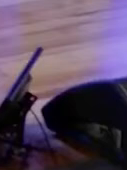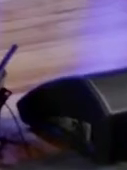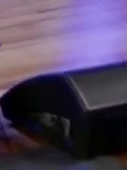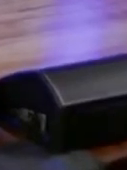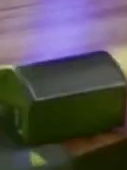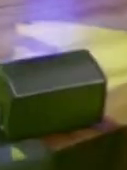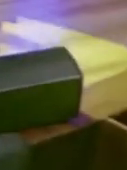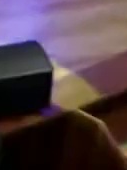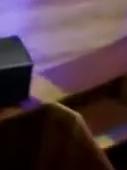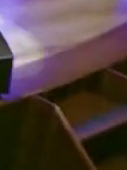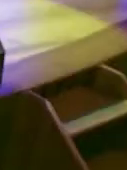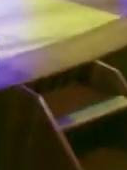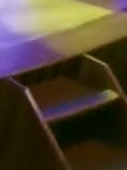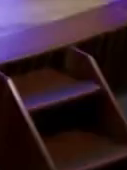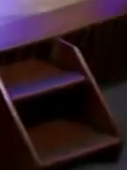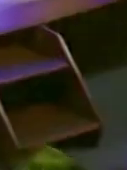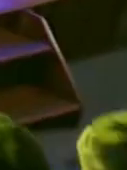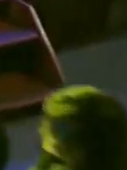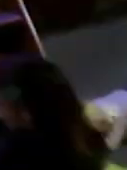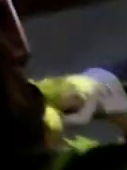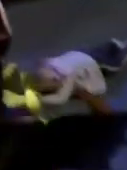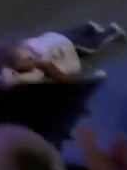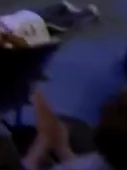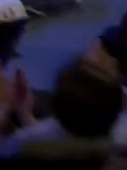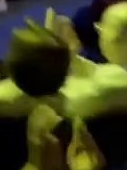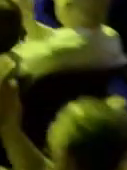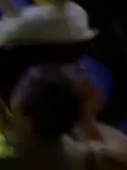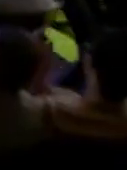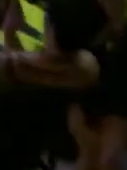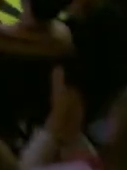en AEU. Jueves 21 horas.